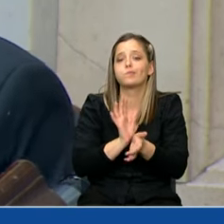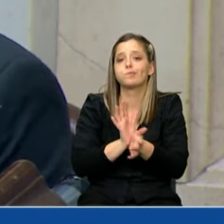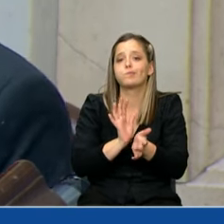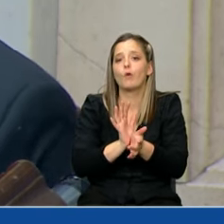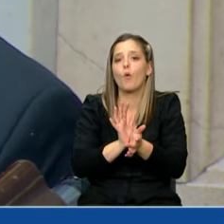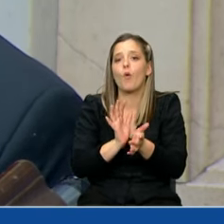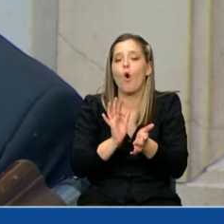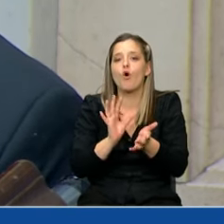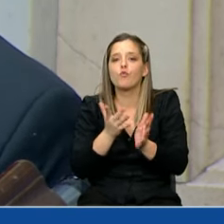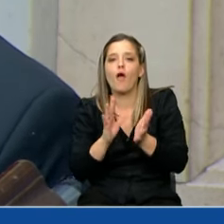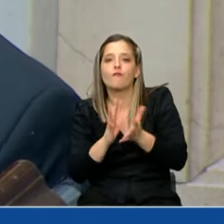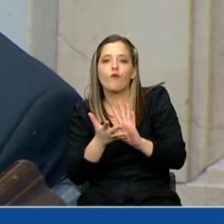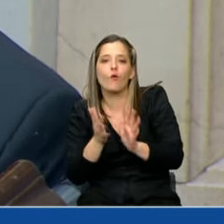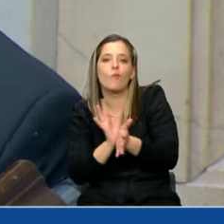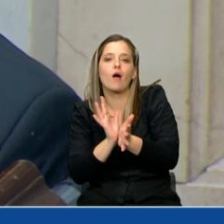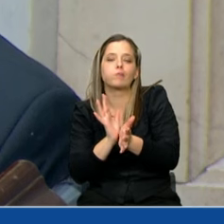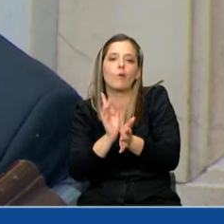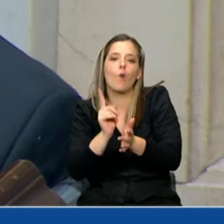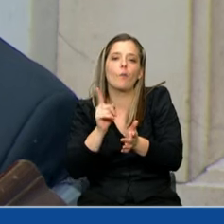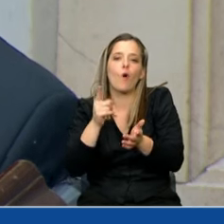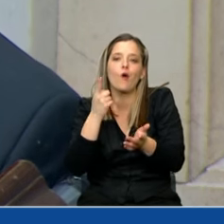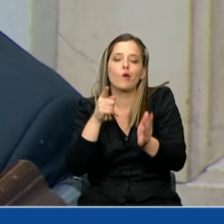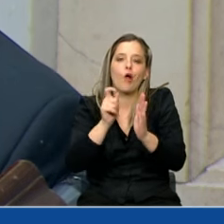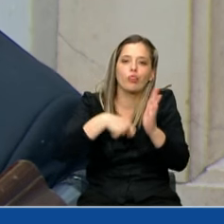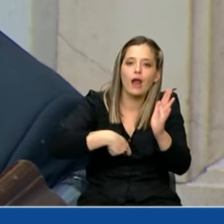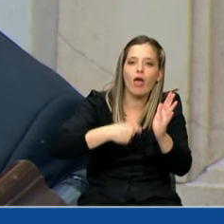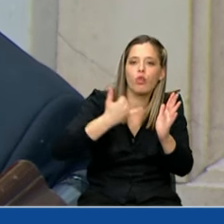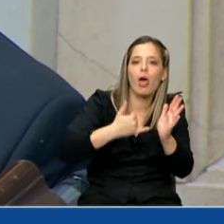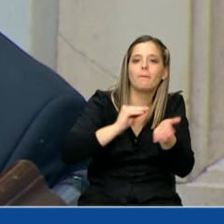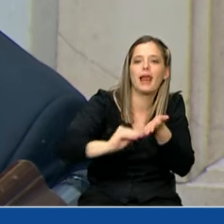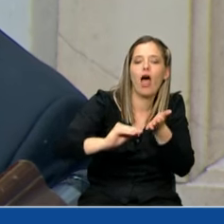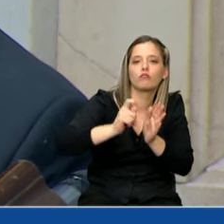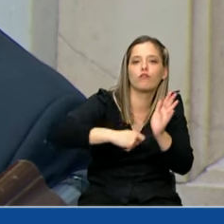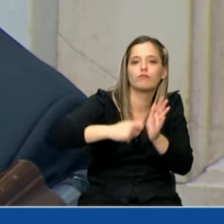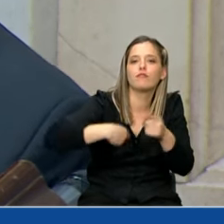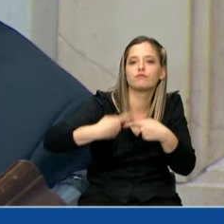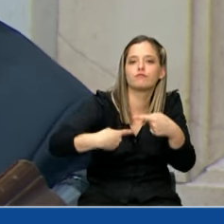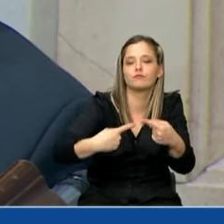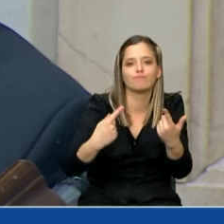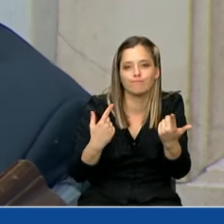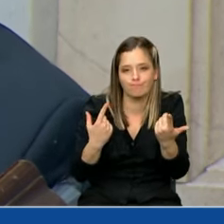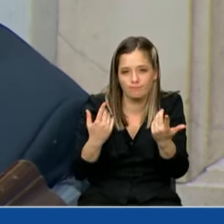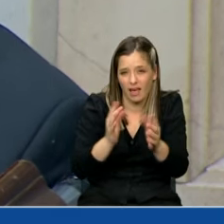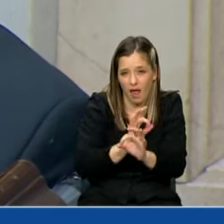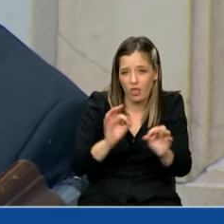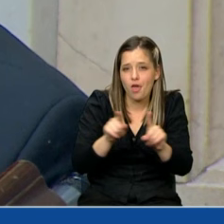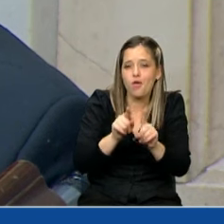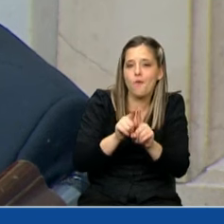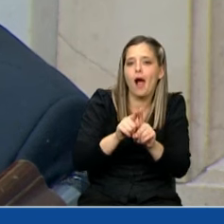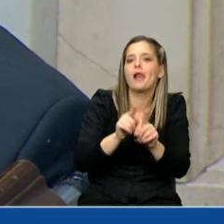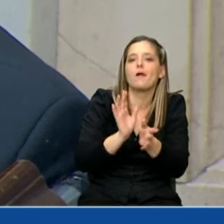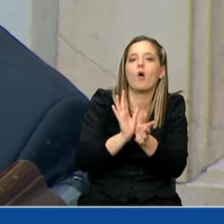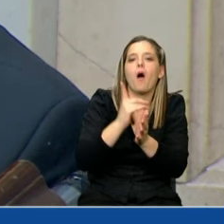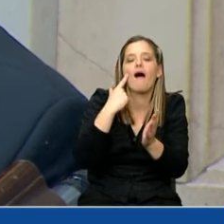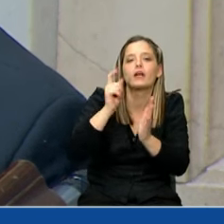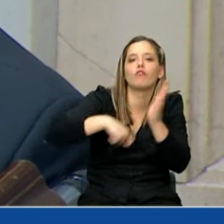of taker con contratos preexistentes que nos permiten visualizar un acuerdo de negocios o